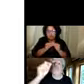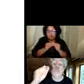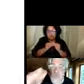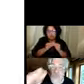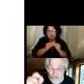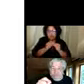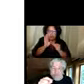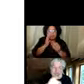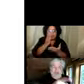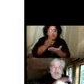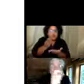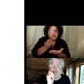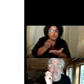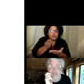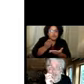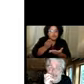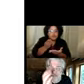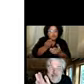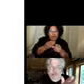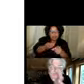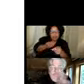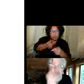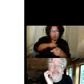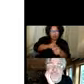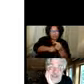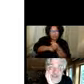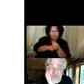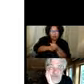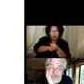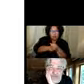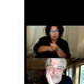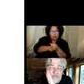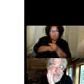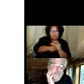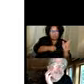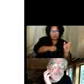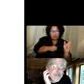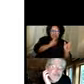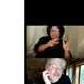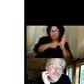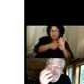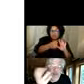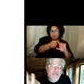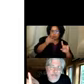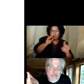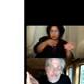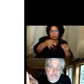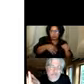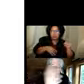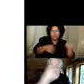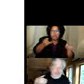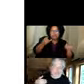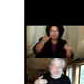Y lo que vamos a hacer es probar la definición de lo que aparece ahí. De hecho, lo que usted ve aquí en la parte